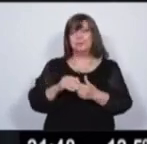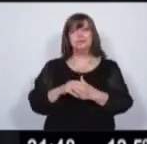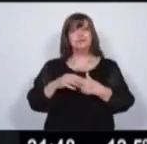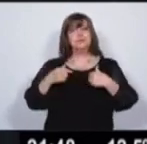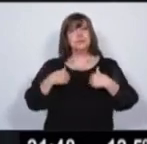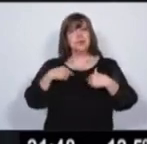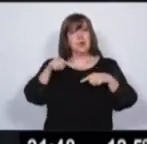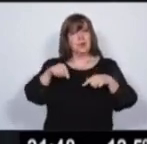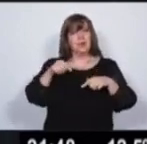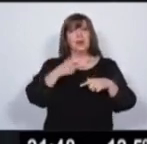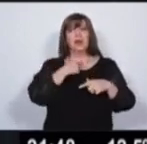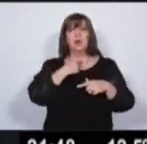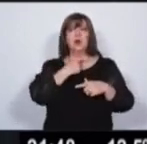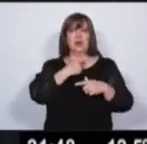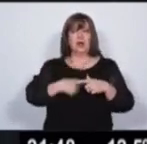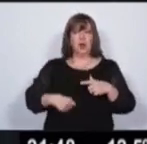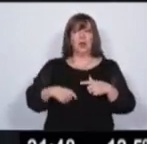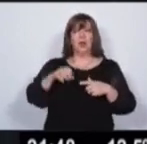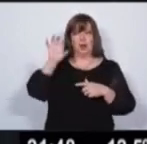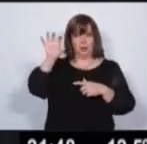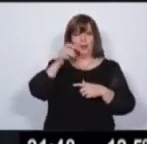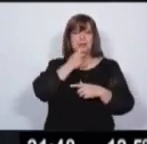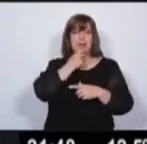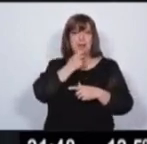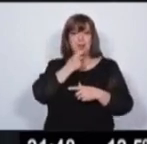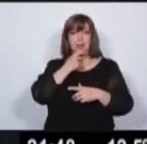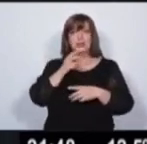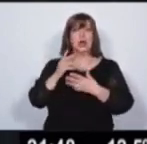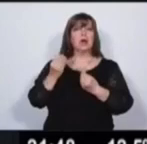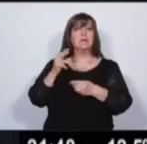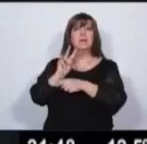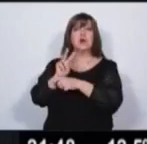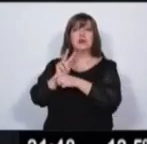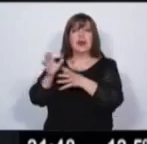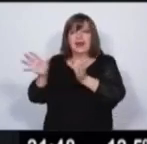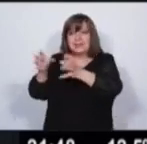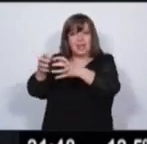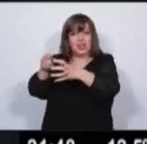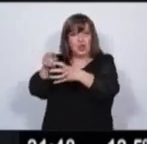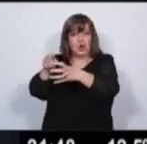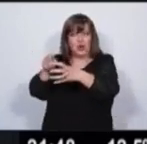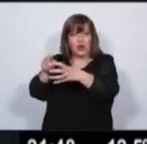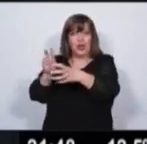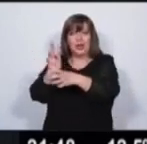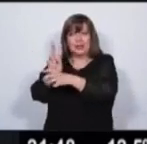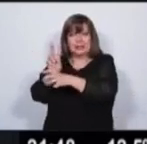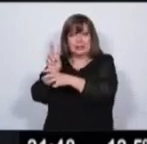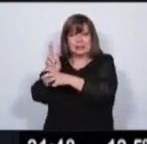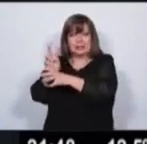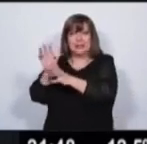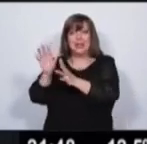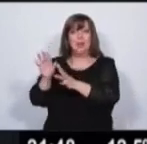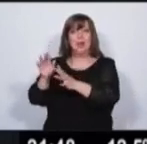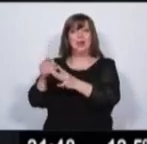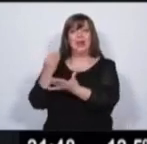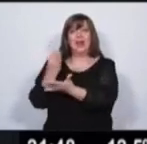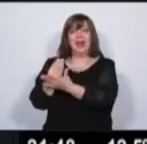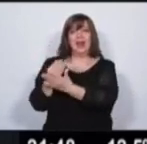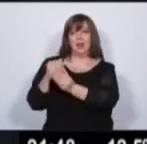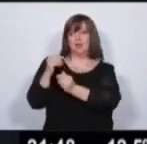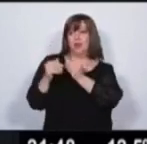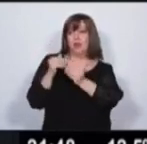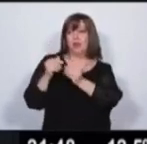necesitamos que el gobierno provincial proteja a ese sector lo defienda lo represente es el que genera